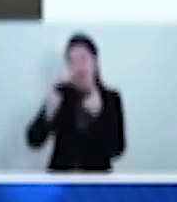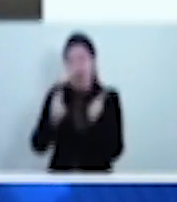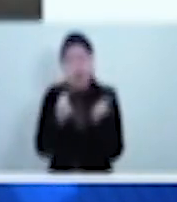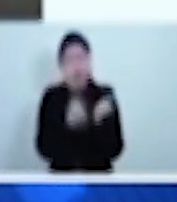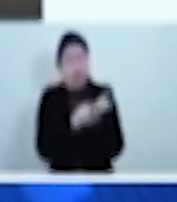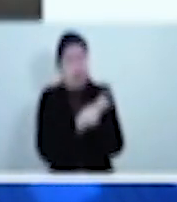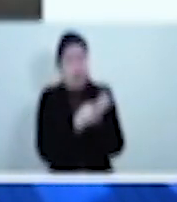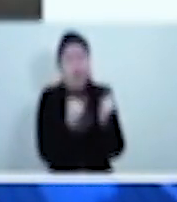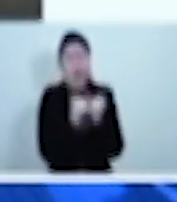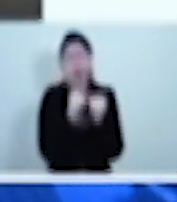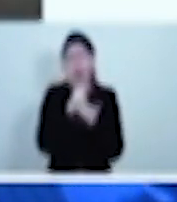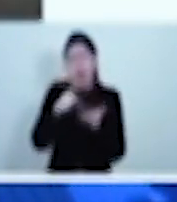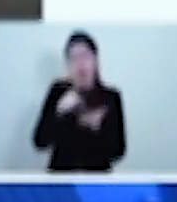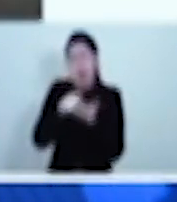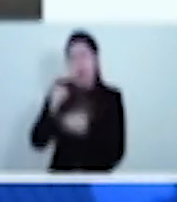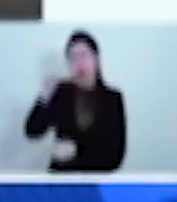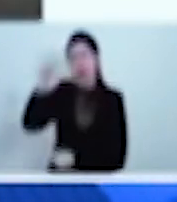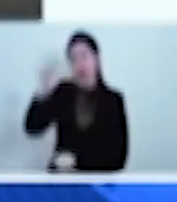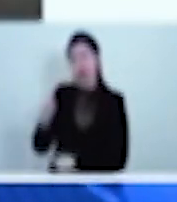acero estaba siendo,